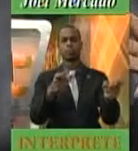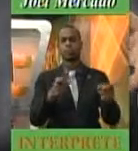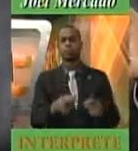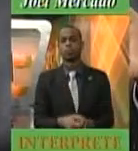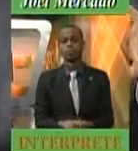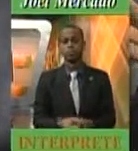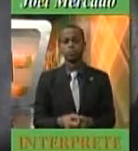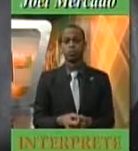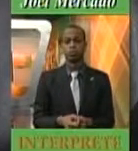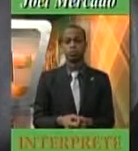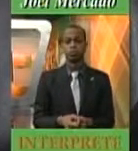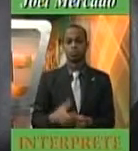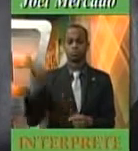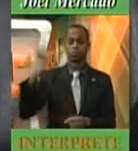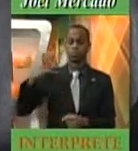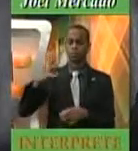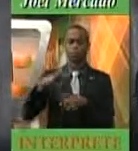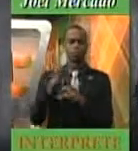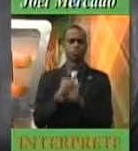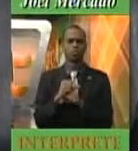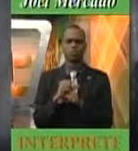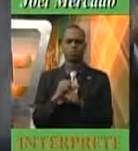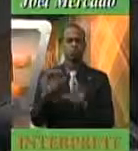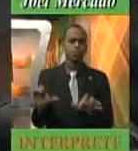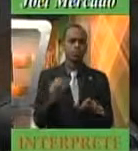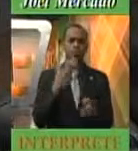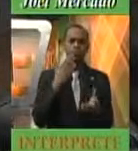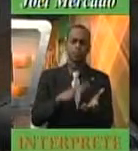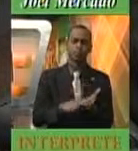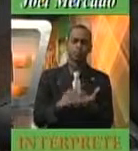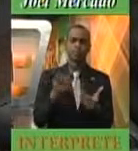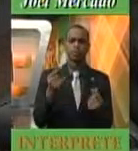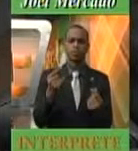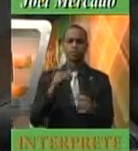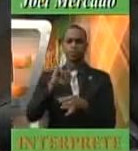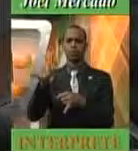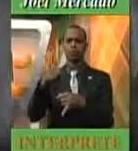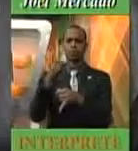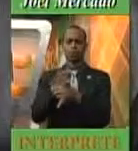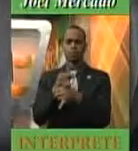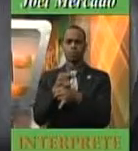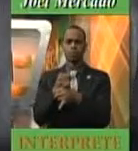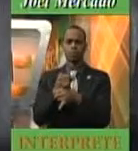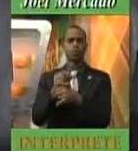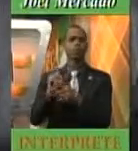Históricamente lo estuvimos haciendo mal, Guillermo, incluyendo las instituciones